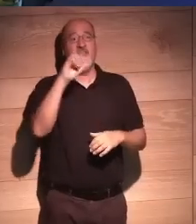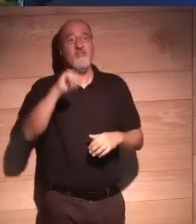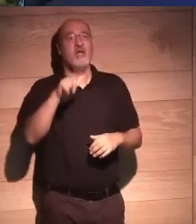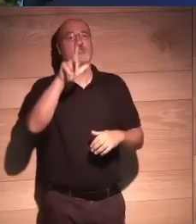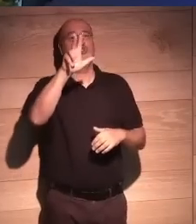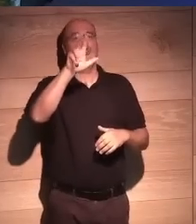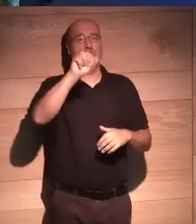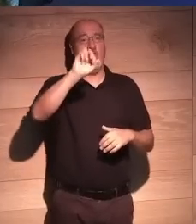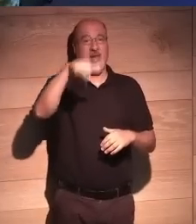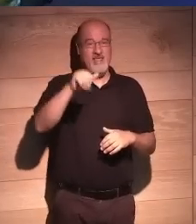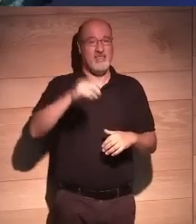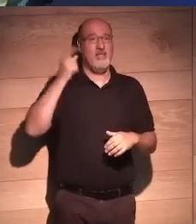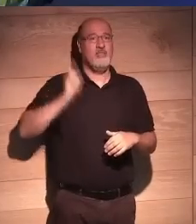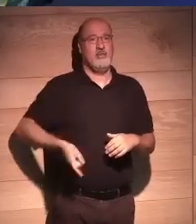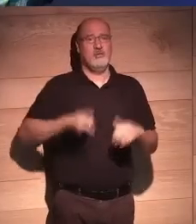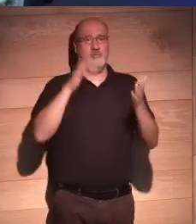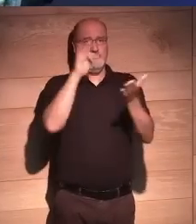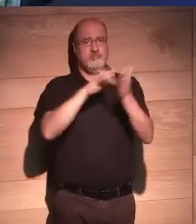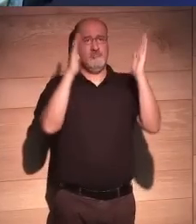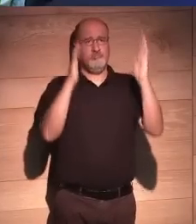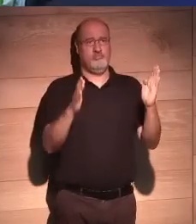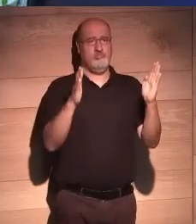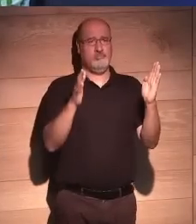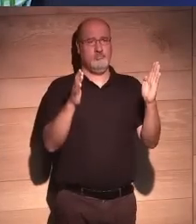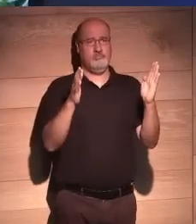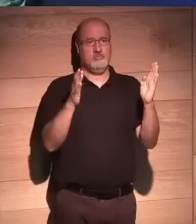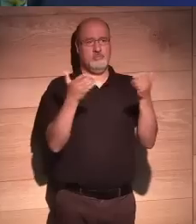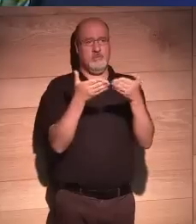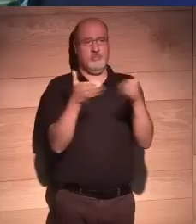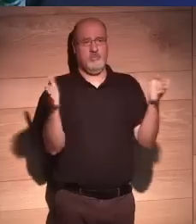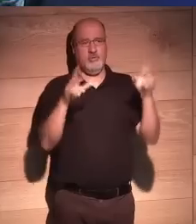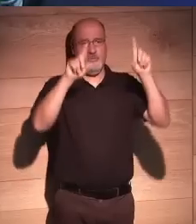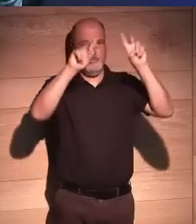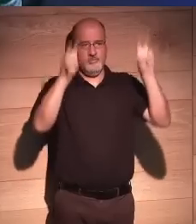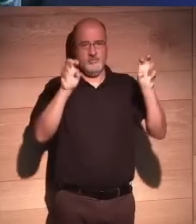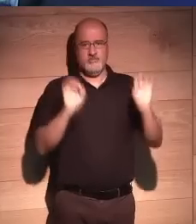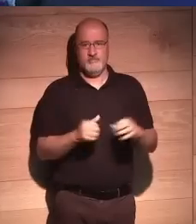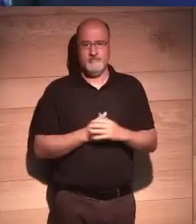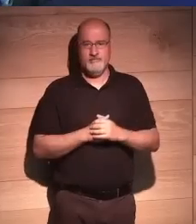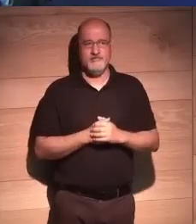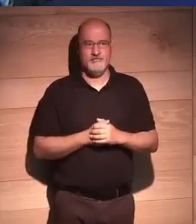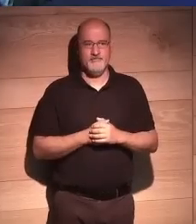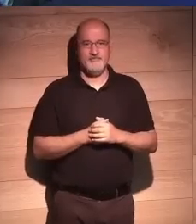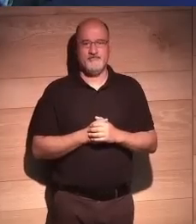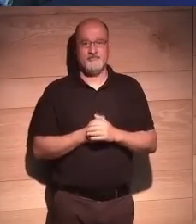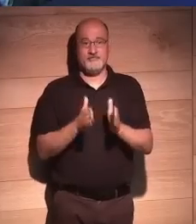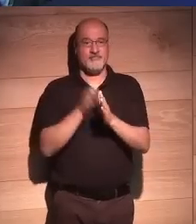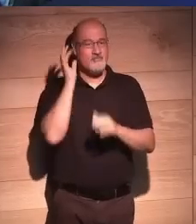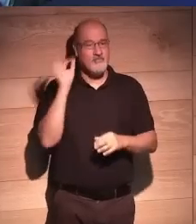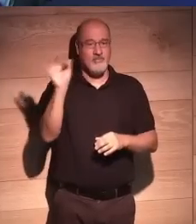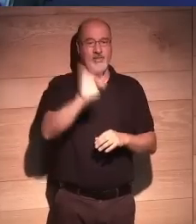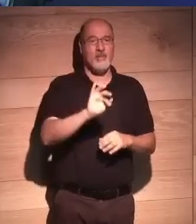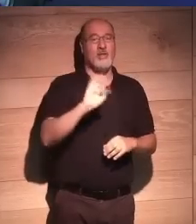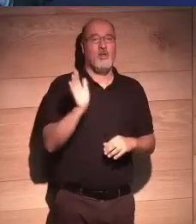Televisión Española, que creo que marcaron un punto, se pudo abrir un paréntesis en aquel momento. Compañera.